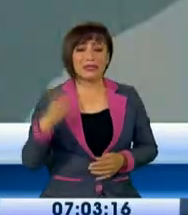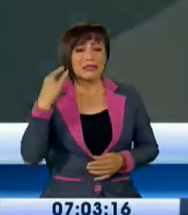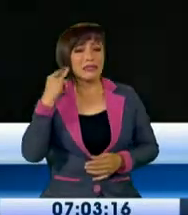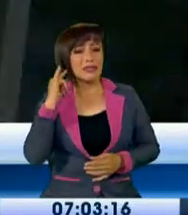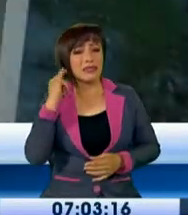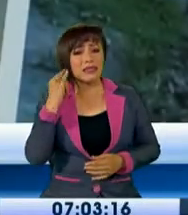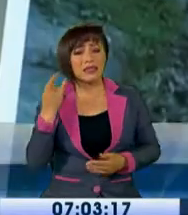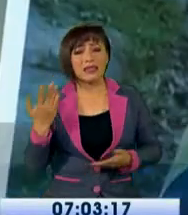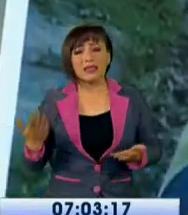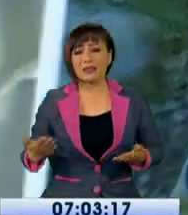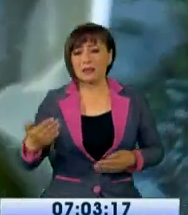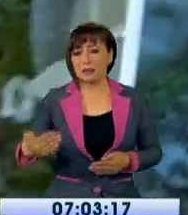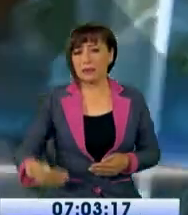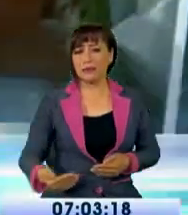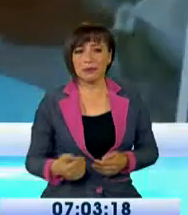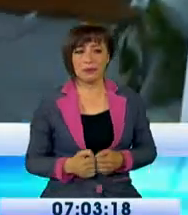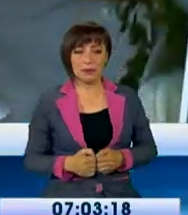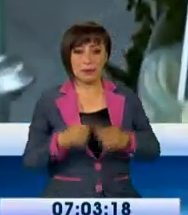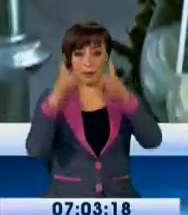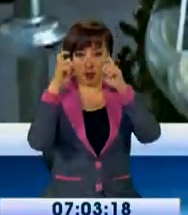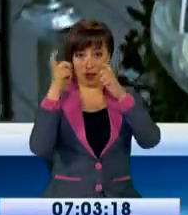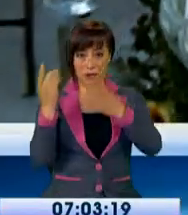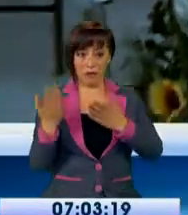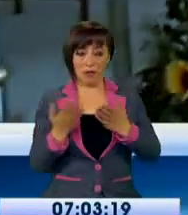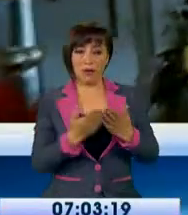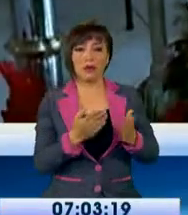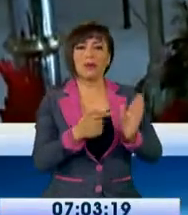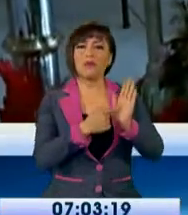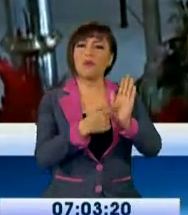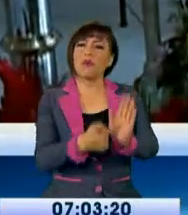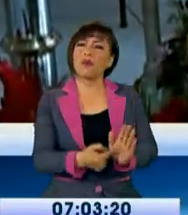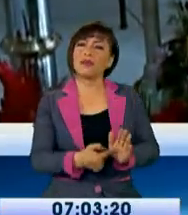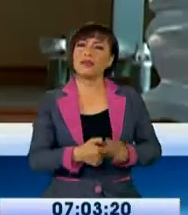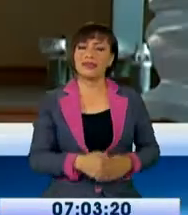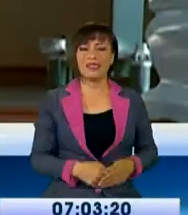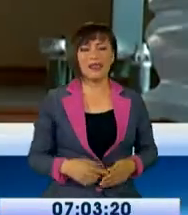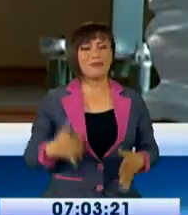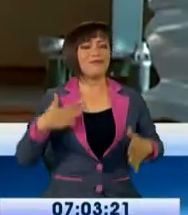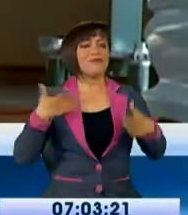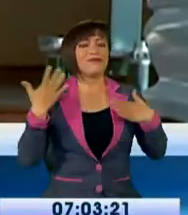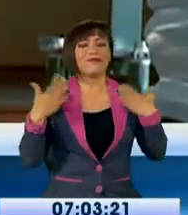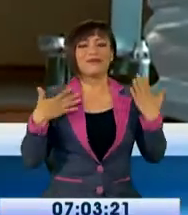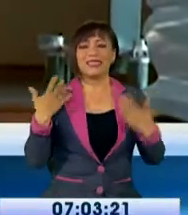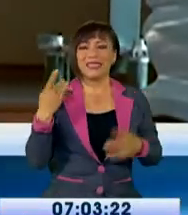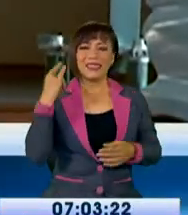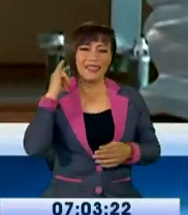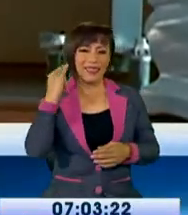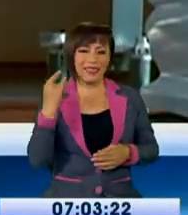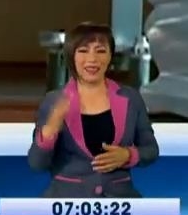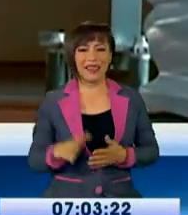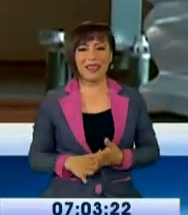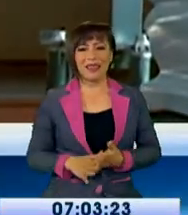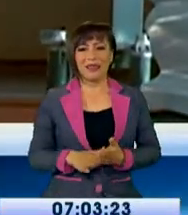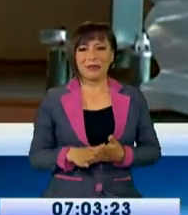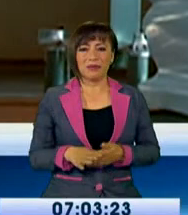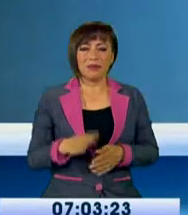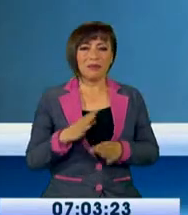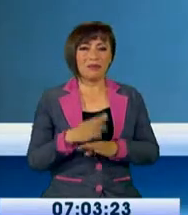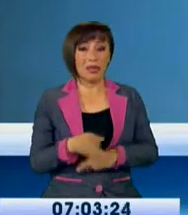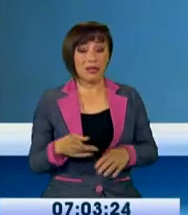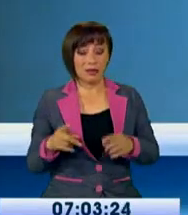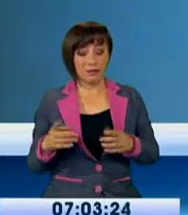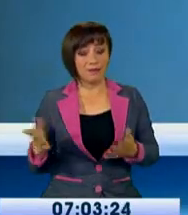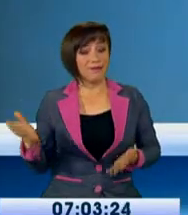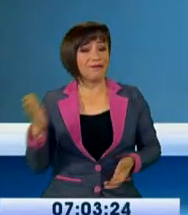niña. Una foto de la pequeña Pamela refleja que era una niña tierna, alegre, que en medio de su inocencia habría caído en el engaño mortal de